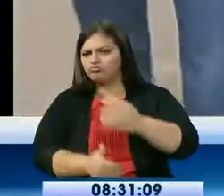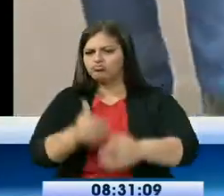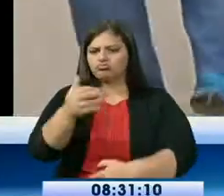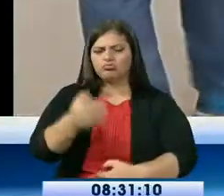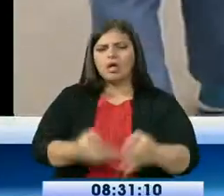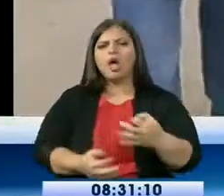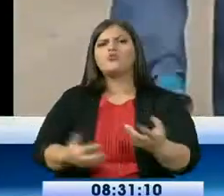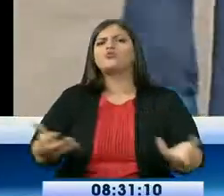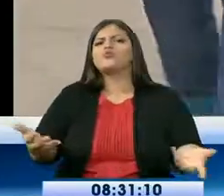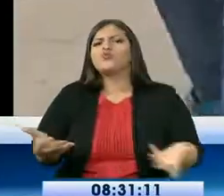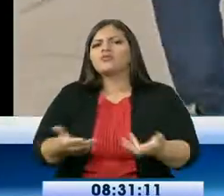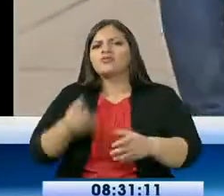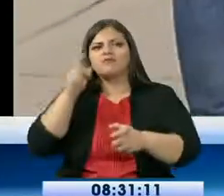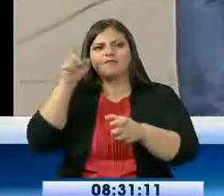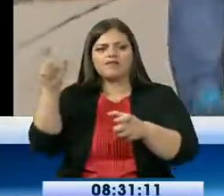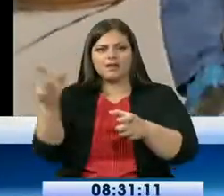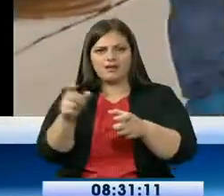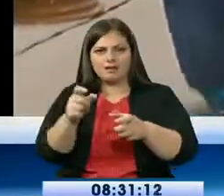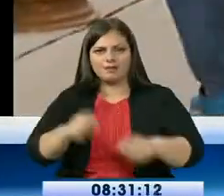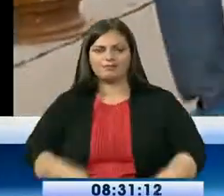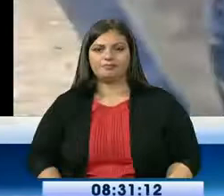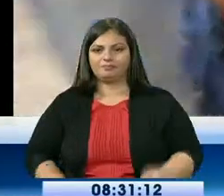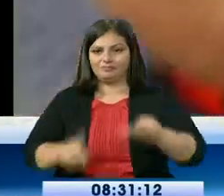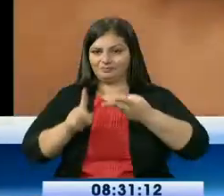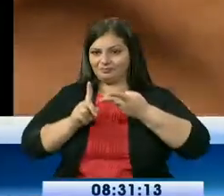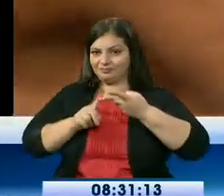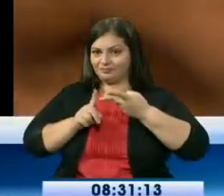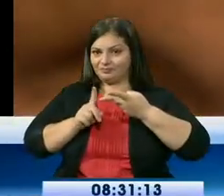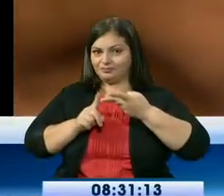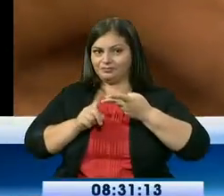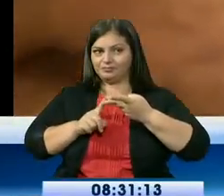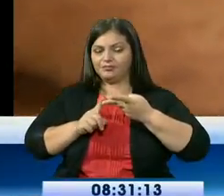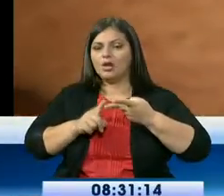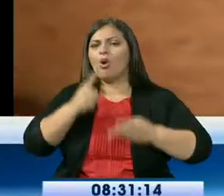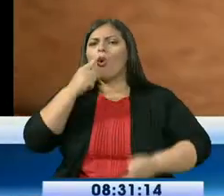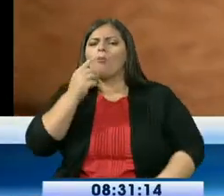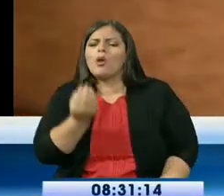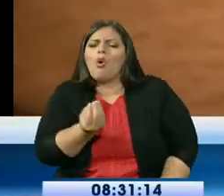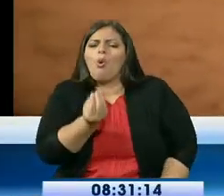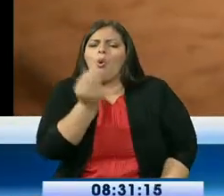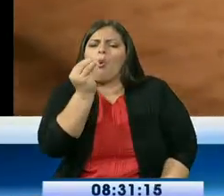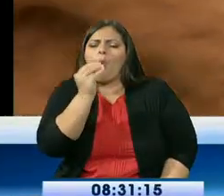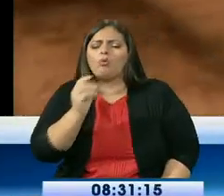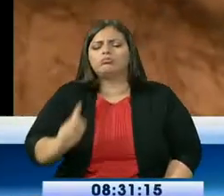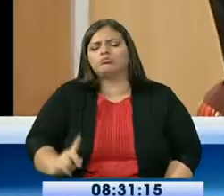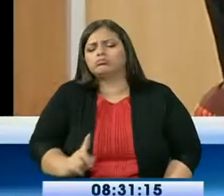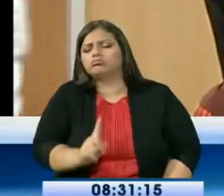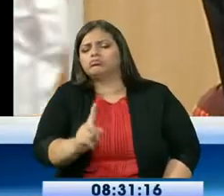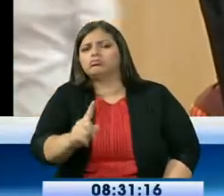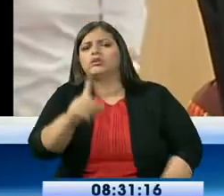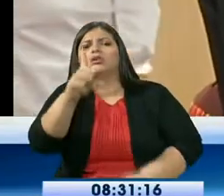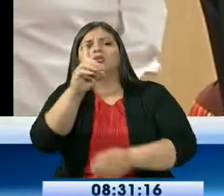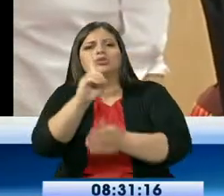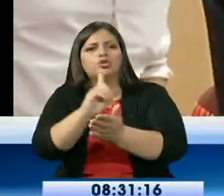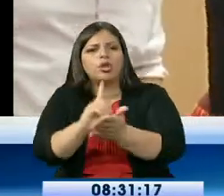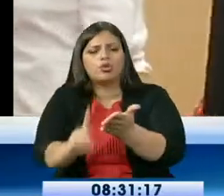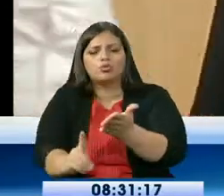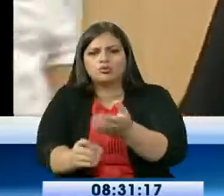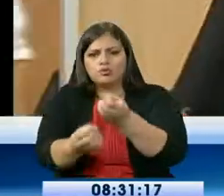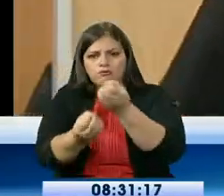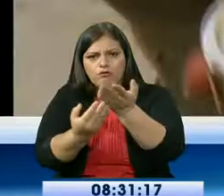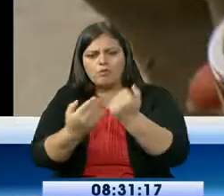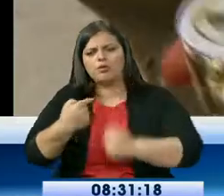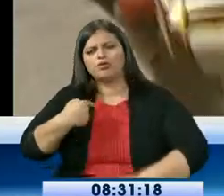de flagrancia también llegó un joven asustado tras haber sido amedrentado en la avenida Barcelona con un cuchillo por